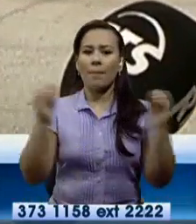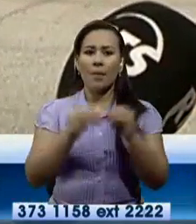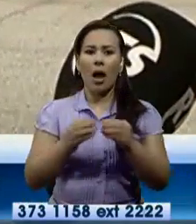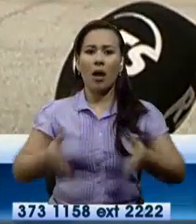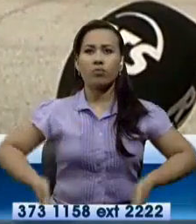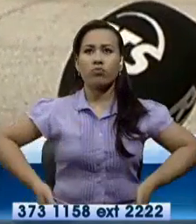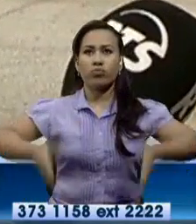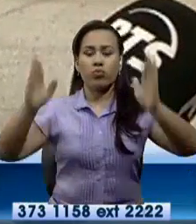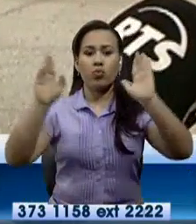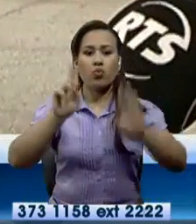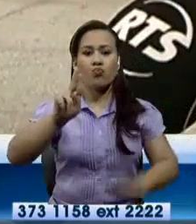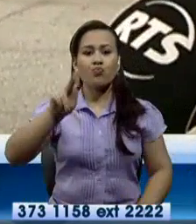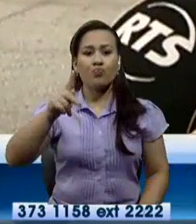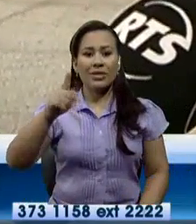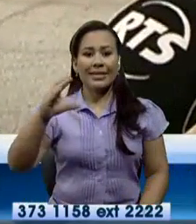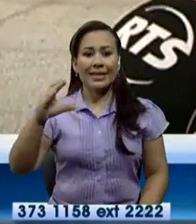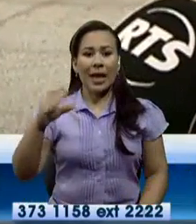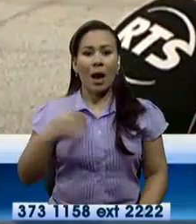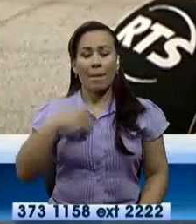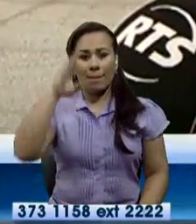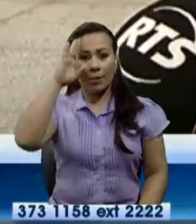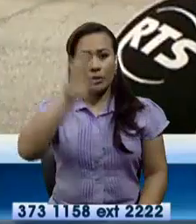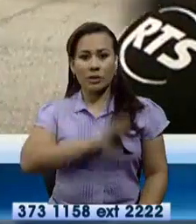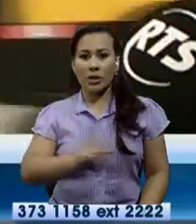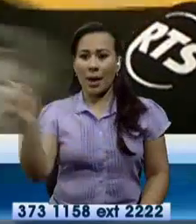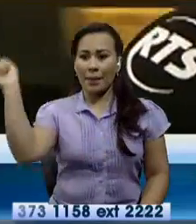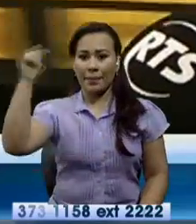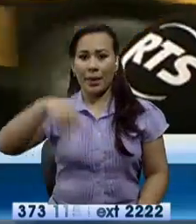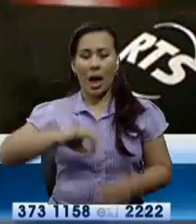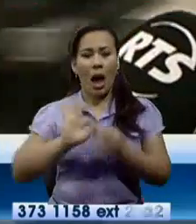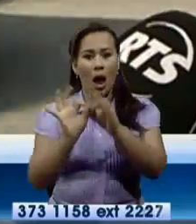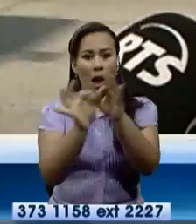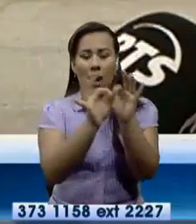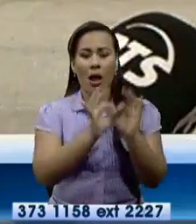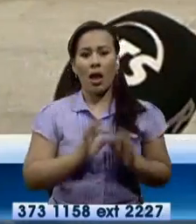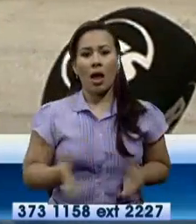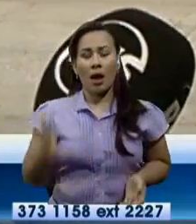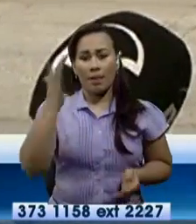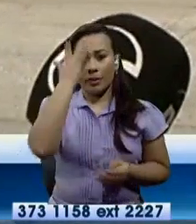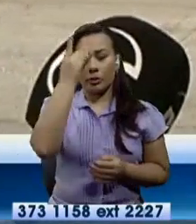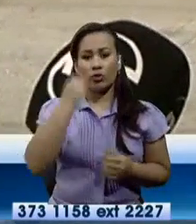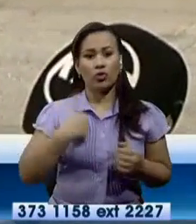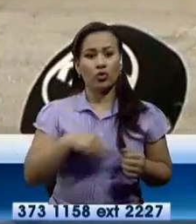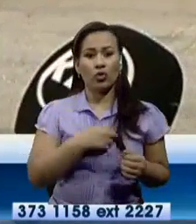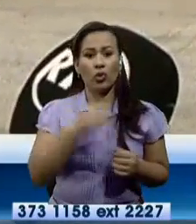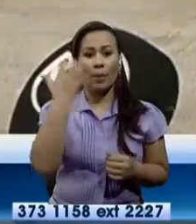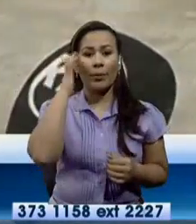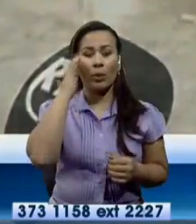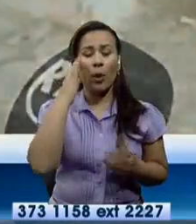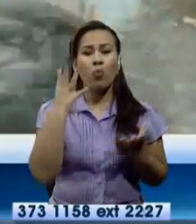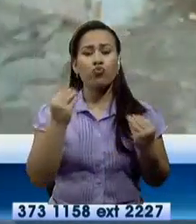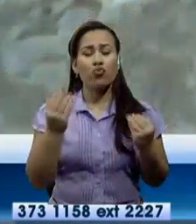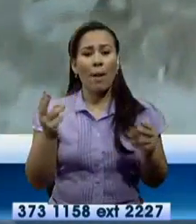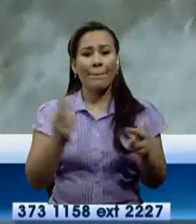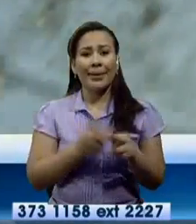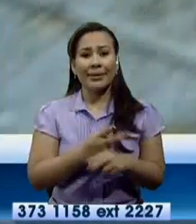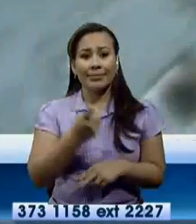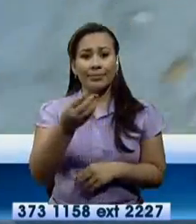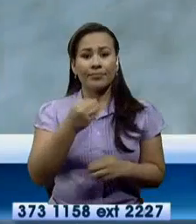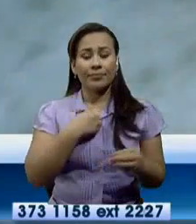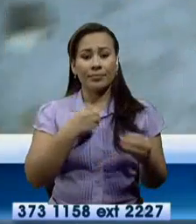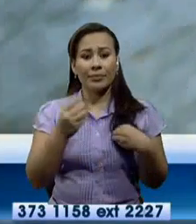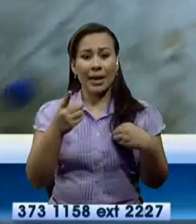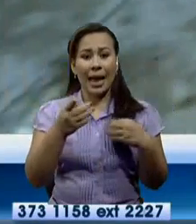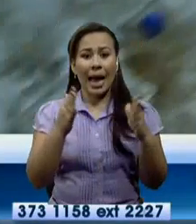iban a hacer o que muelan eso y nos dejen mejor así, ¿no? Porque de verdad estamos muy, pero muy preocupados. Se trata de